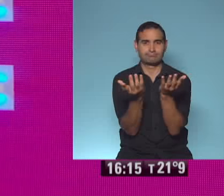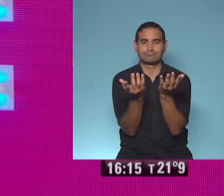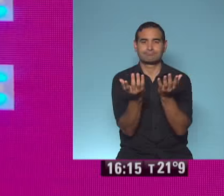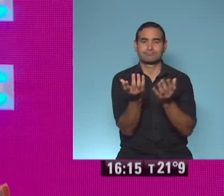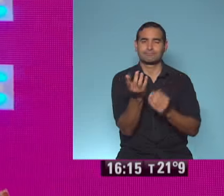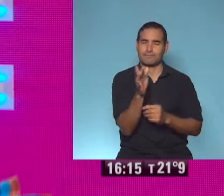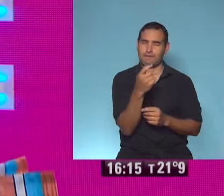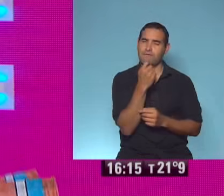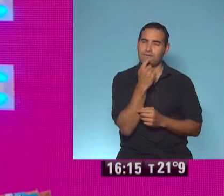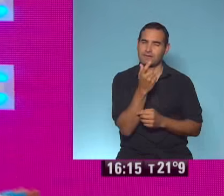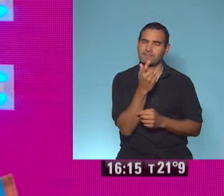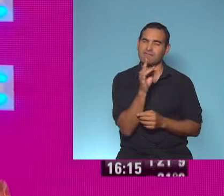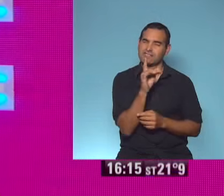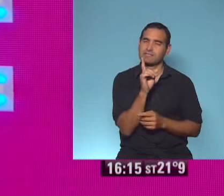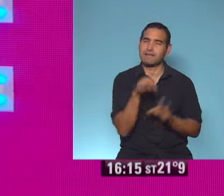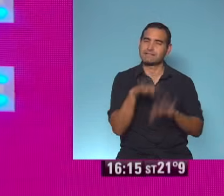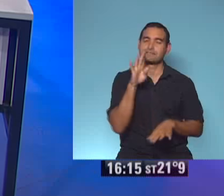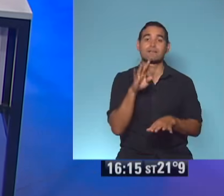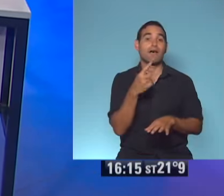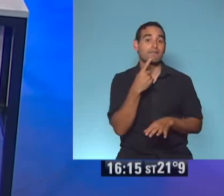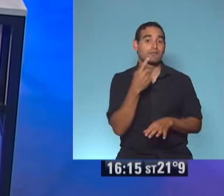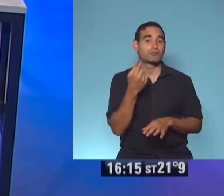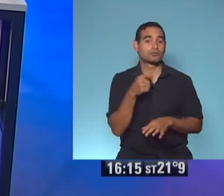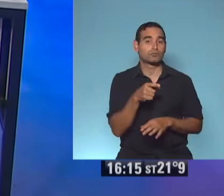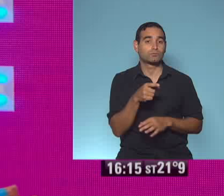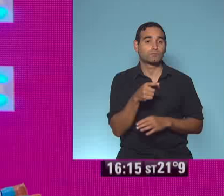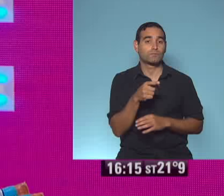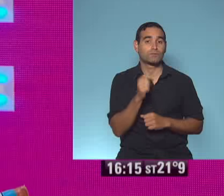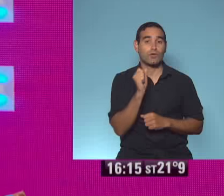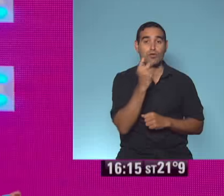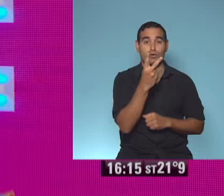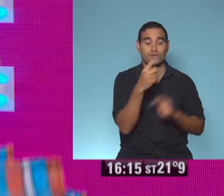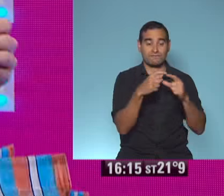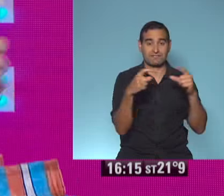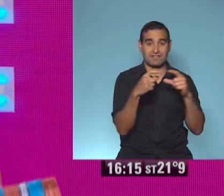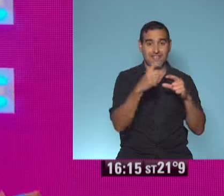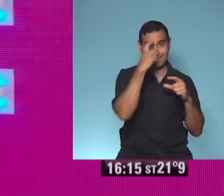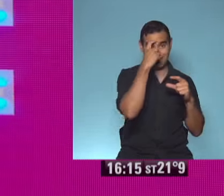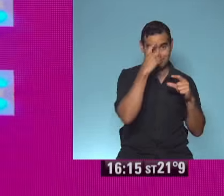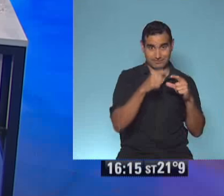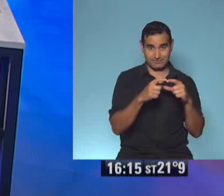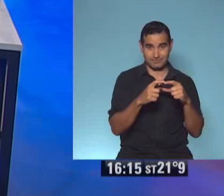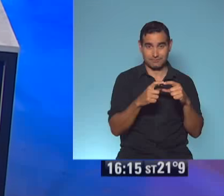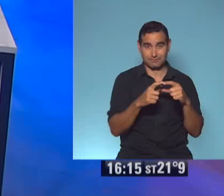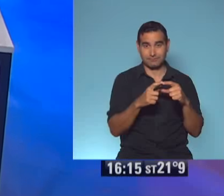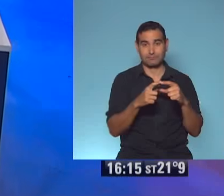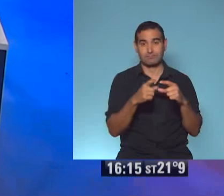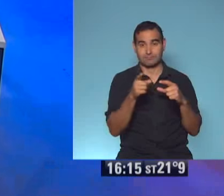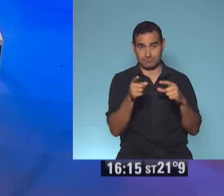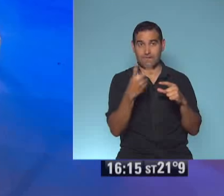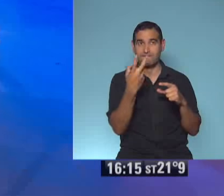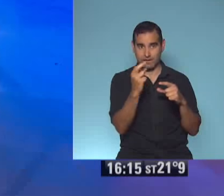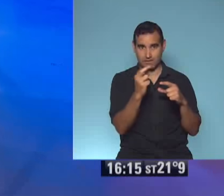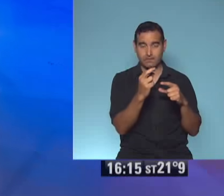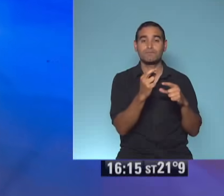La voy a hacer más complicada. Voy a usar 2 billetes de 10. Ahí tengo